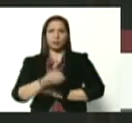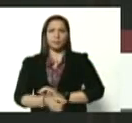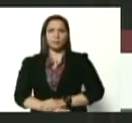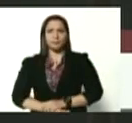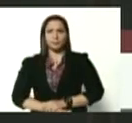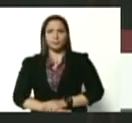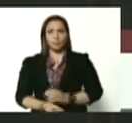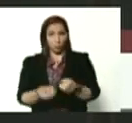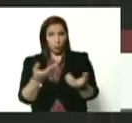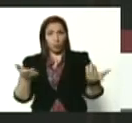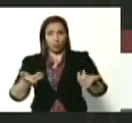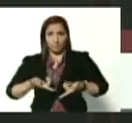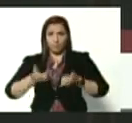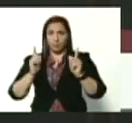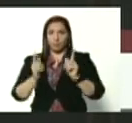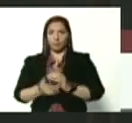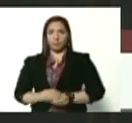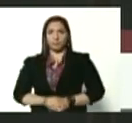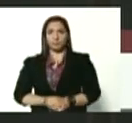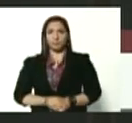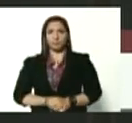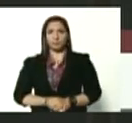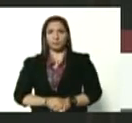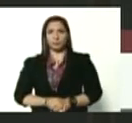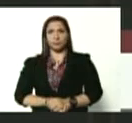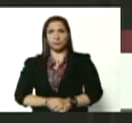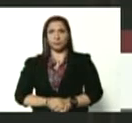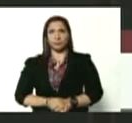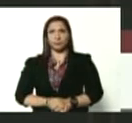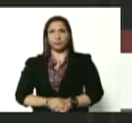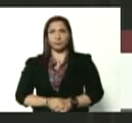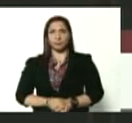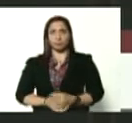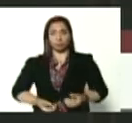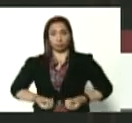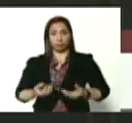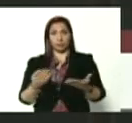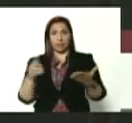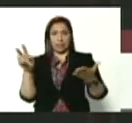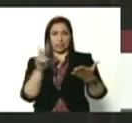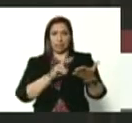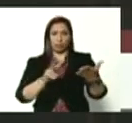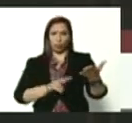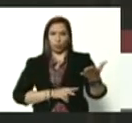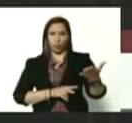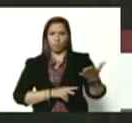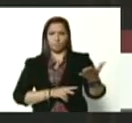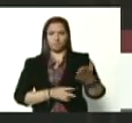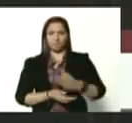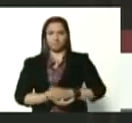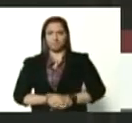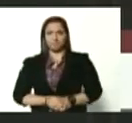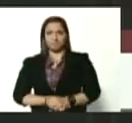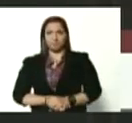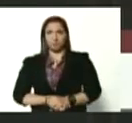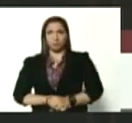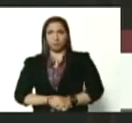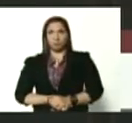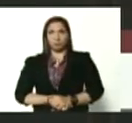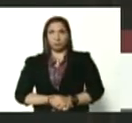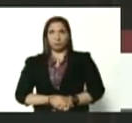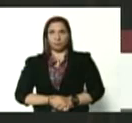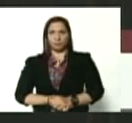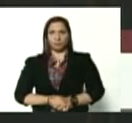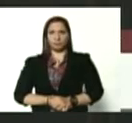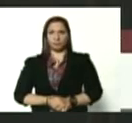si ustedes me permiten voy a dar lectura a unas notas y para tal fin